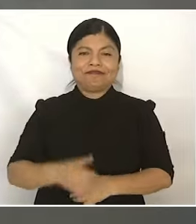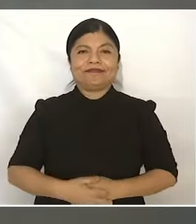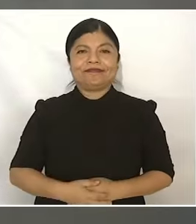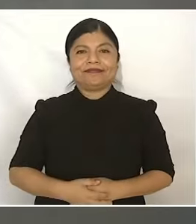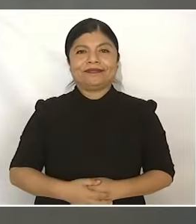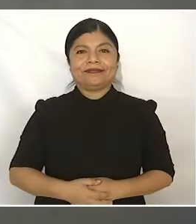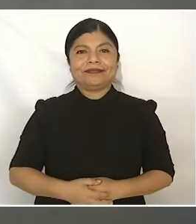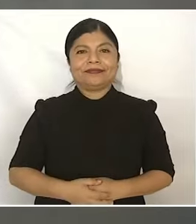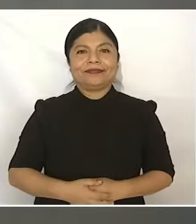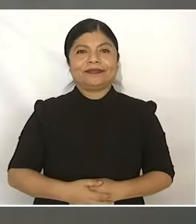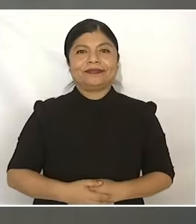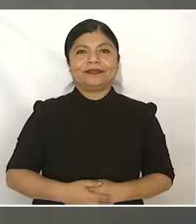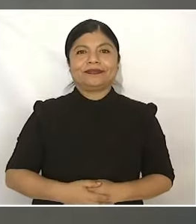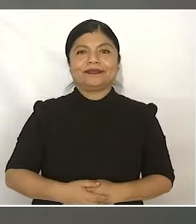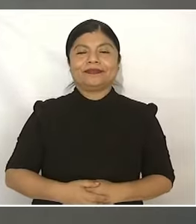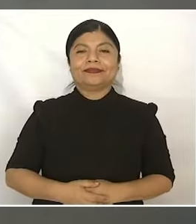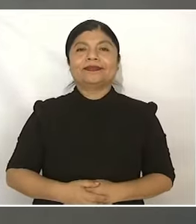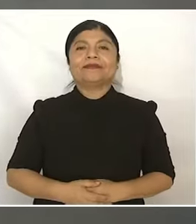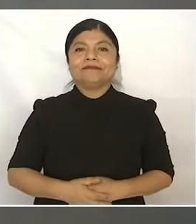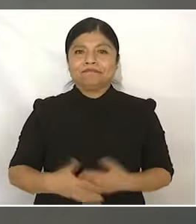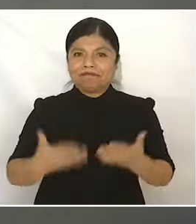un consejo para todos.